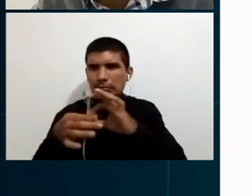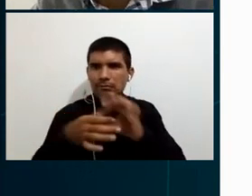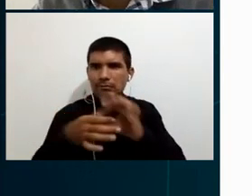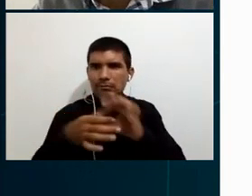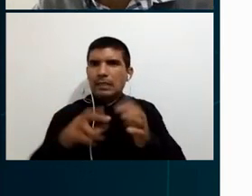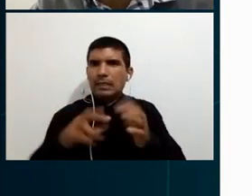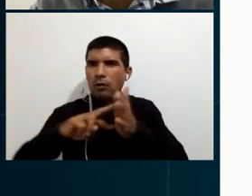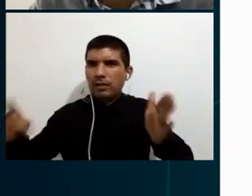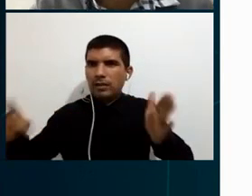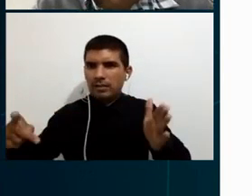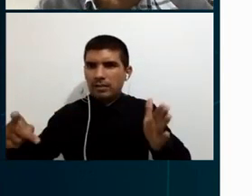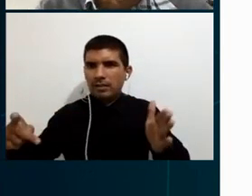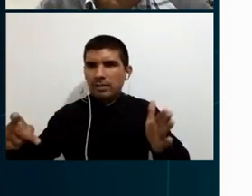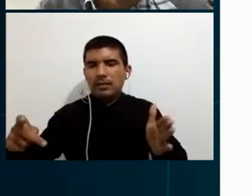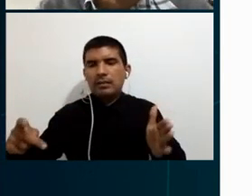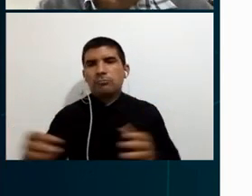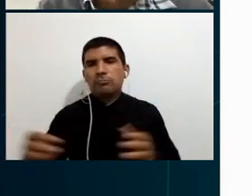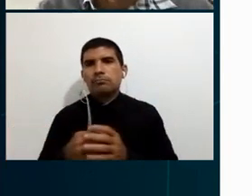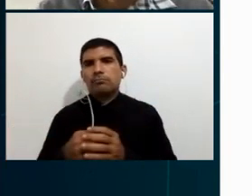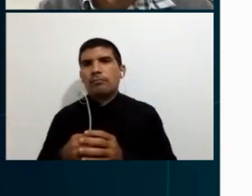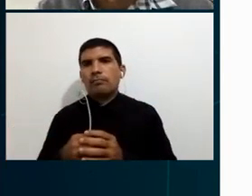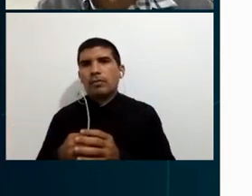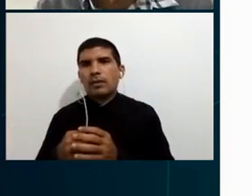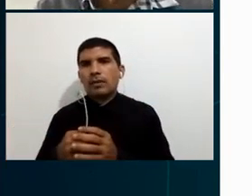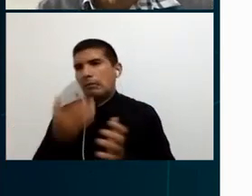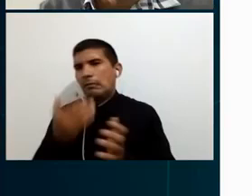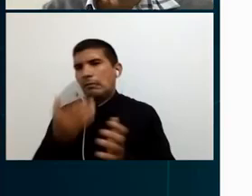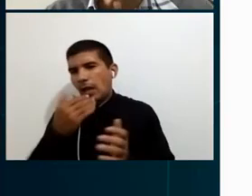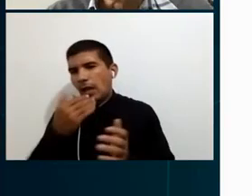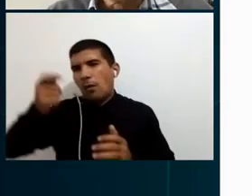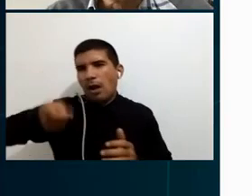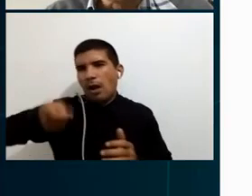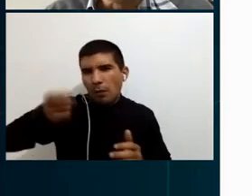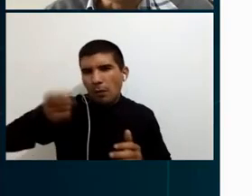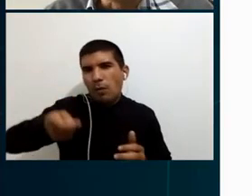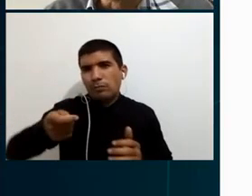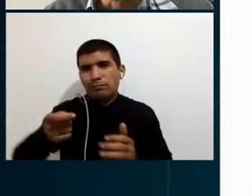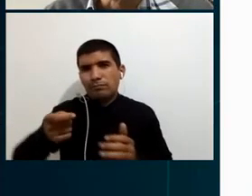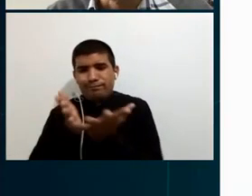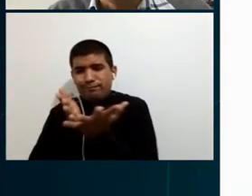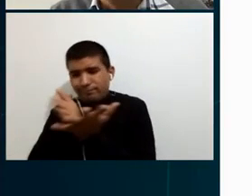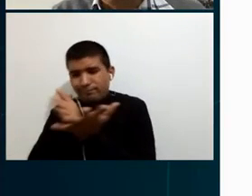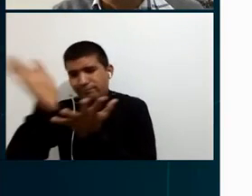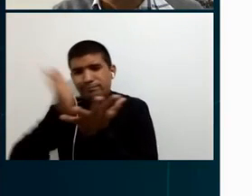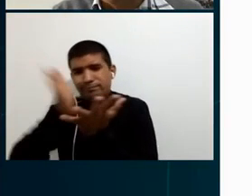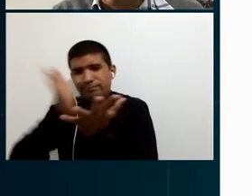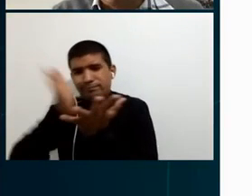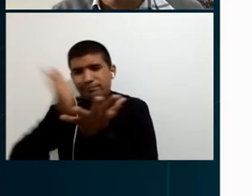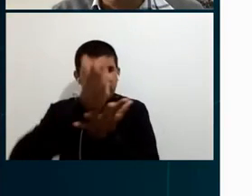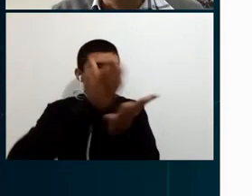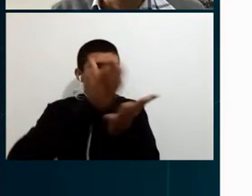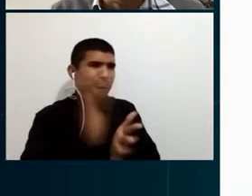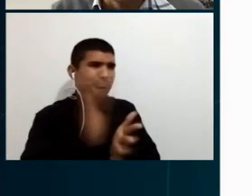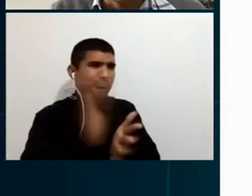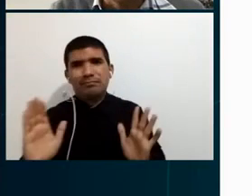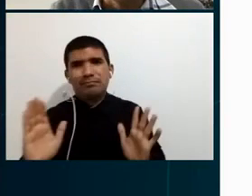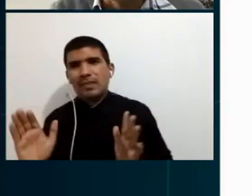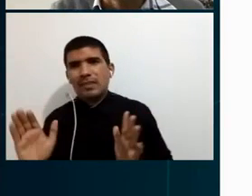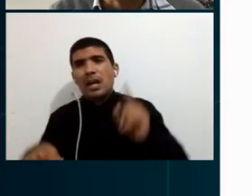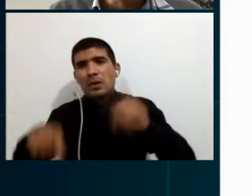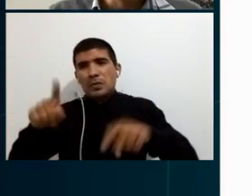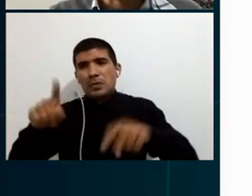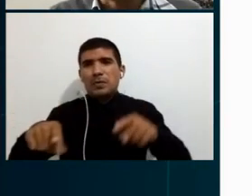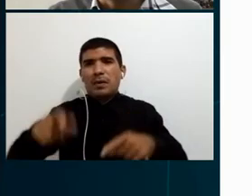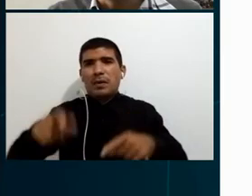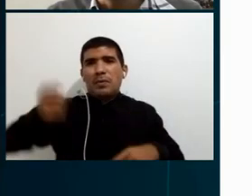simplemente dar conceptos? Y dependiendo de esa línea de negocio es dónde estoy y a dónde quiero